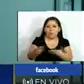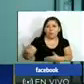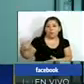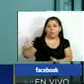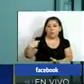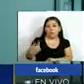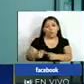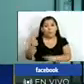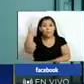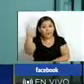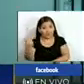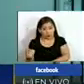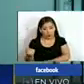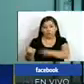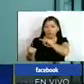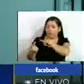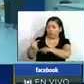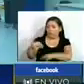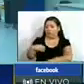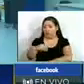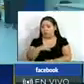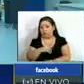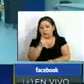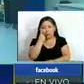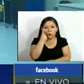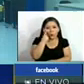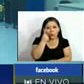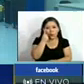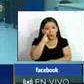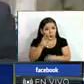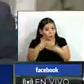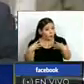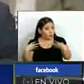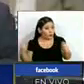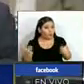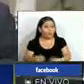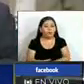principal epidemiólogo se mostró cauto en el Senado sobre el grado de eficacia.